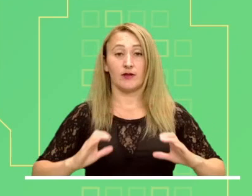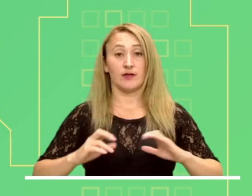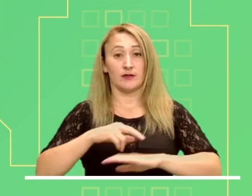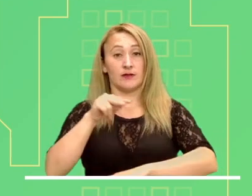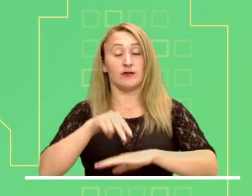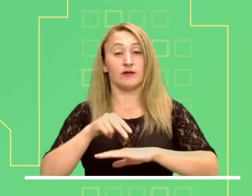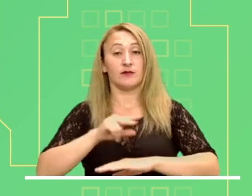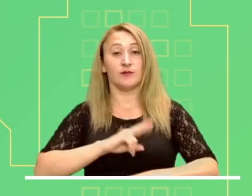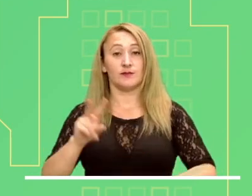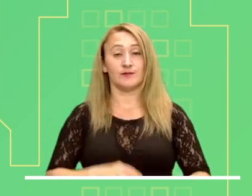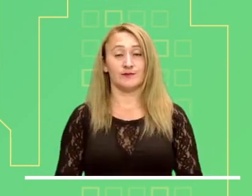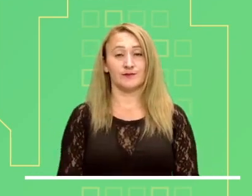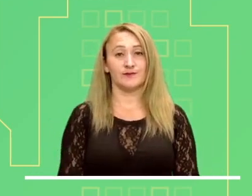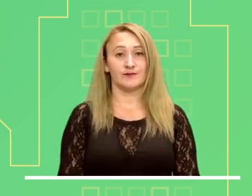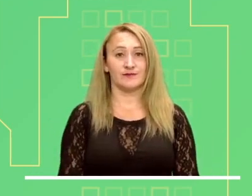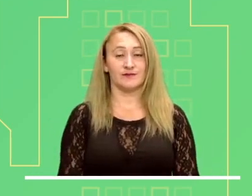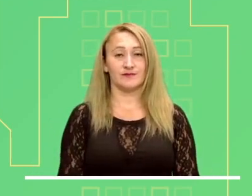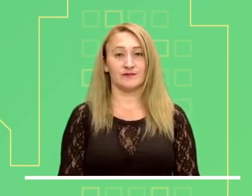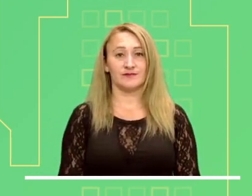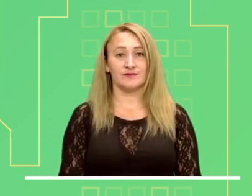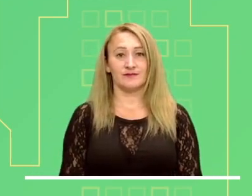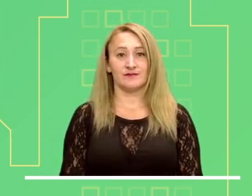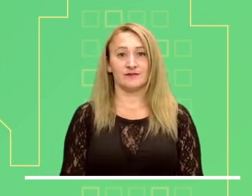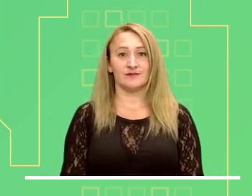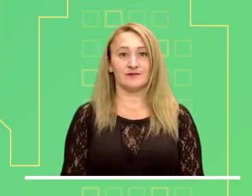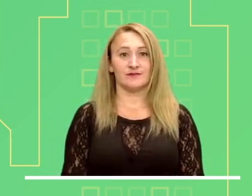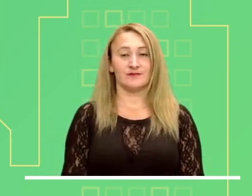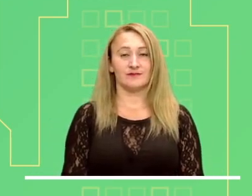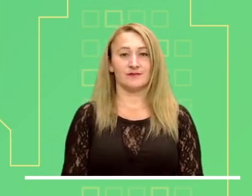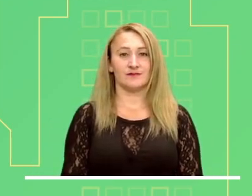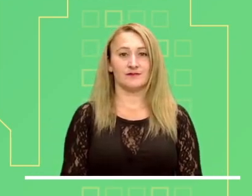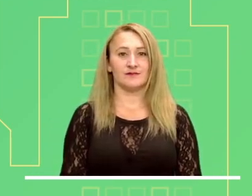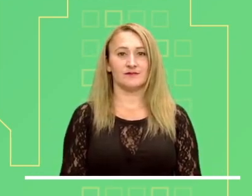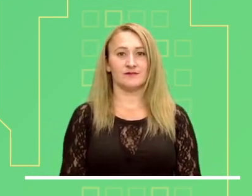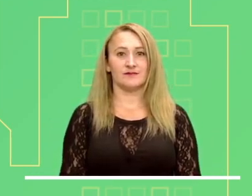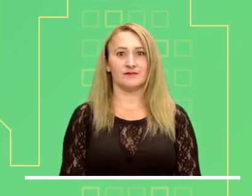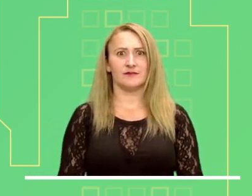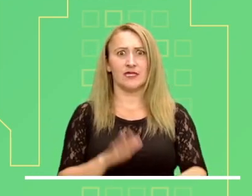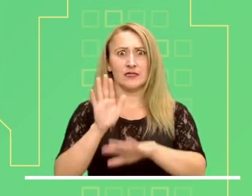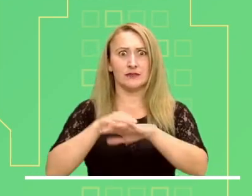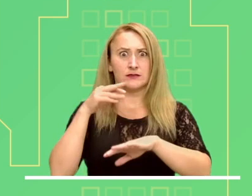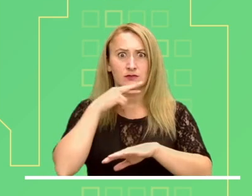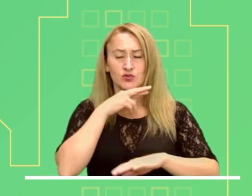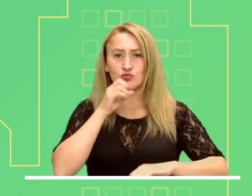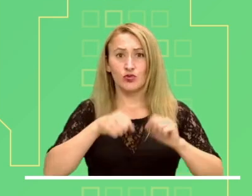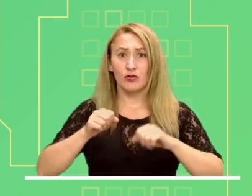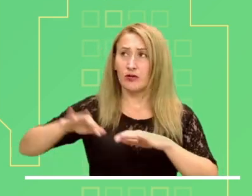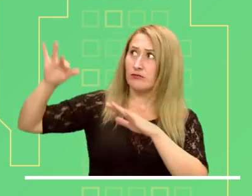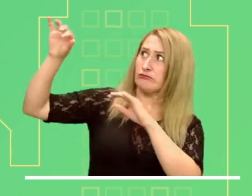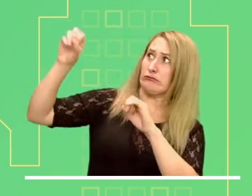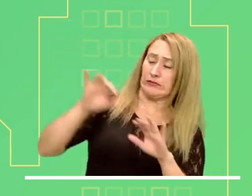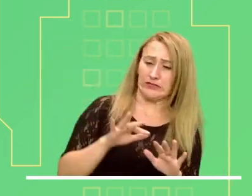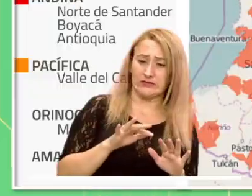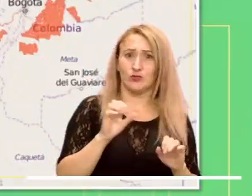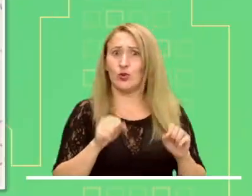Alerta roja por moderada probabilidad de ocurrencia de incendios en la región andina y en Caquetá, Nariño y Valle del